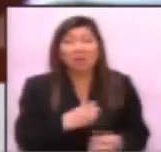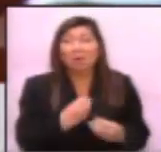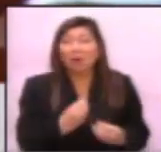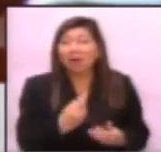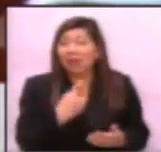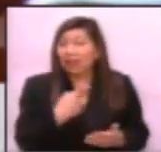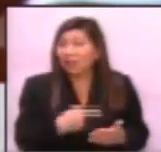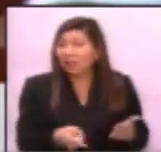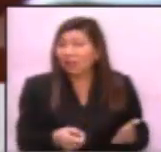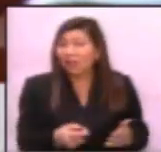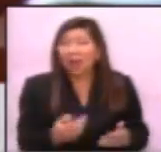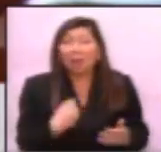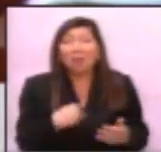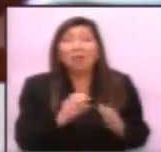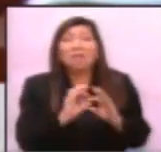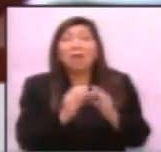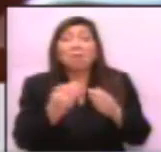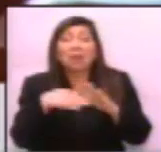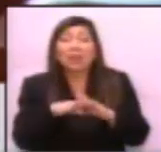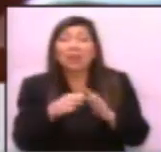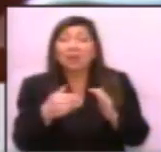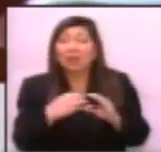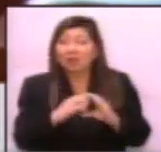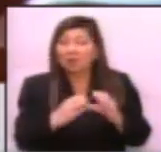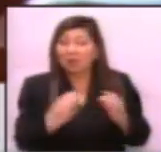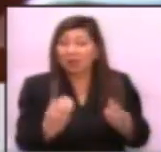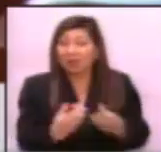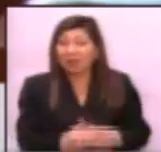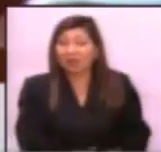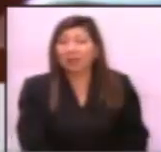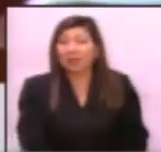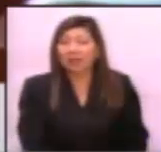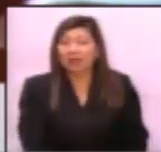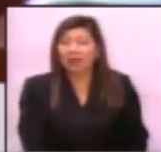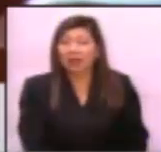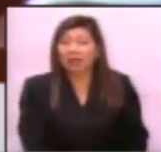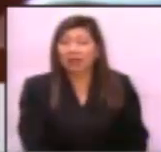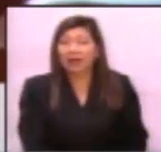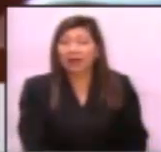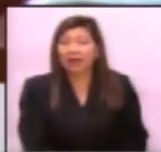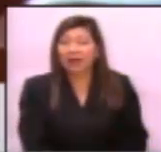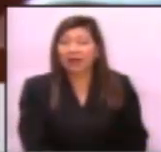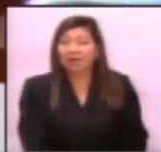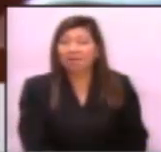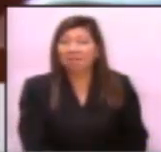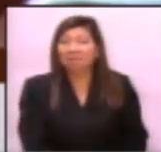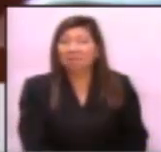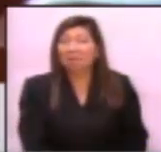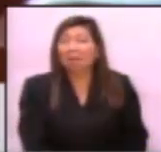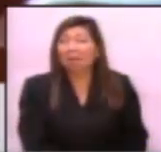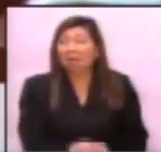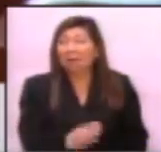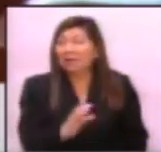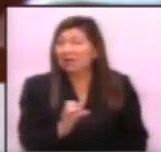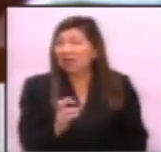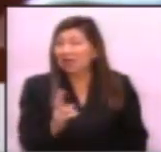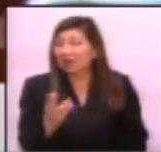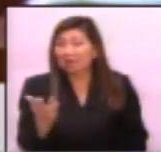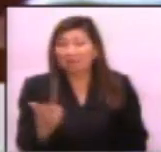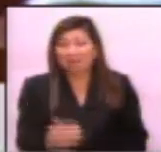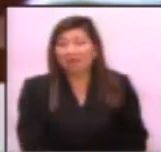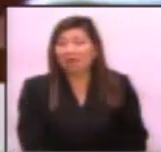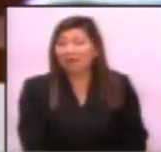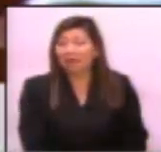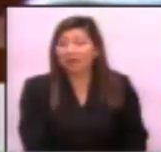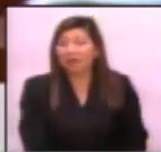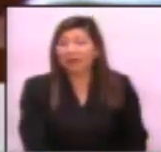porque eso es nepotismo, contratar a familiares de parlamentarios. Y en el BCR, ¿para qué decir? Ahí está